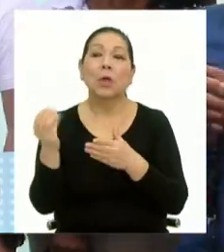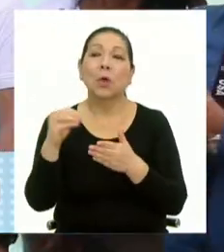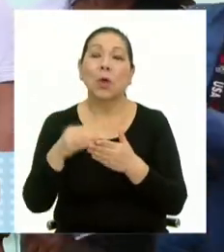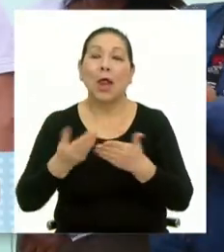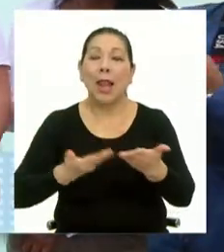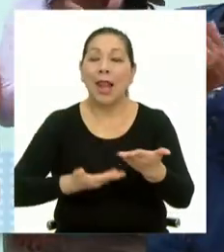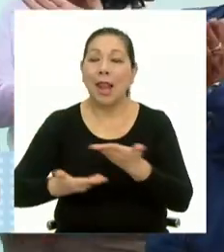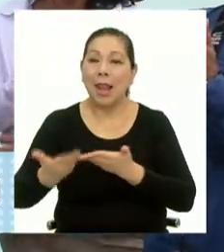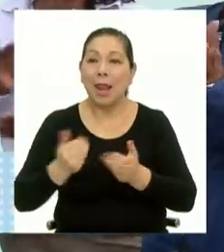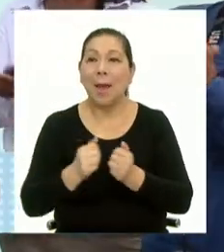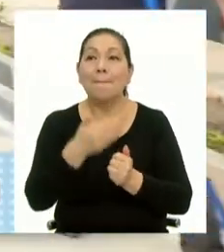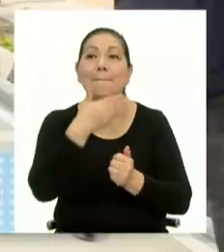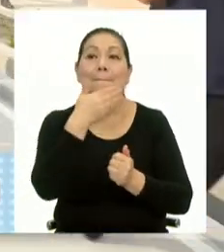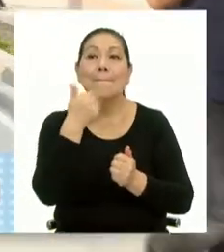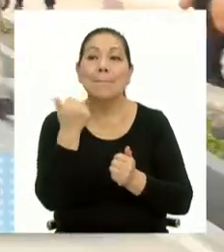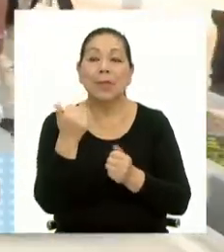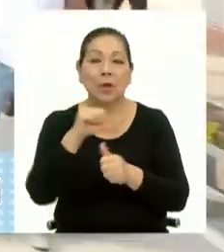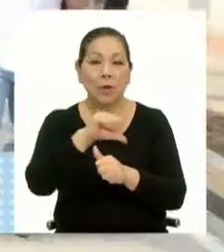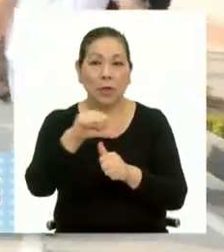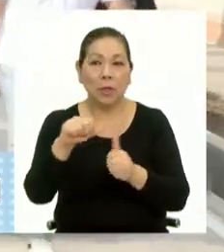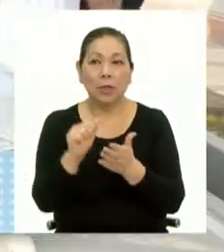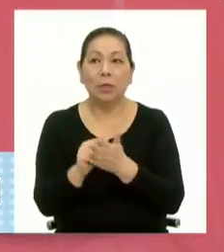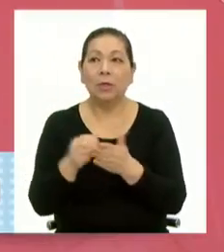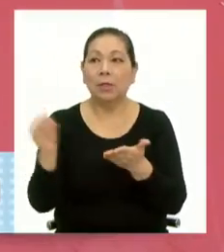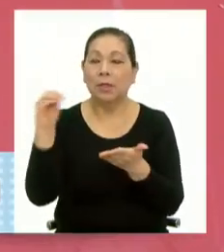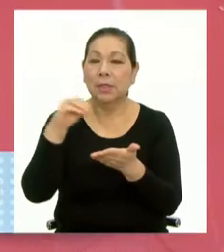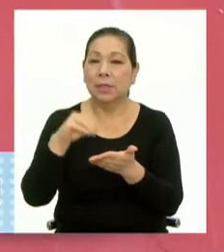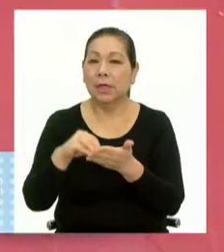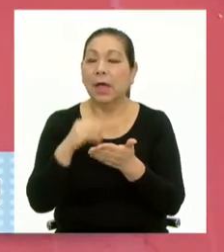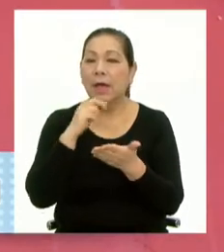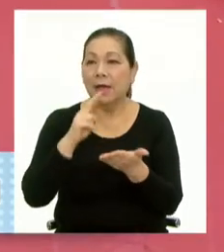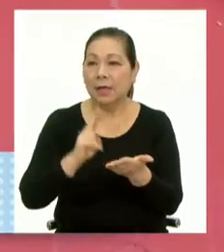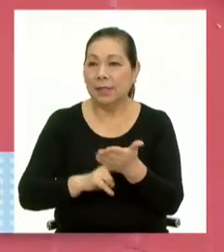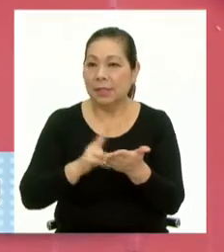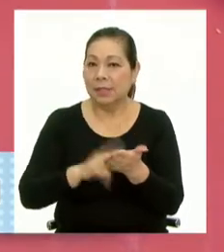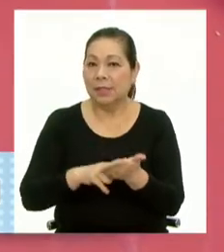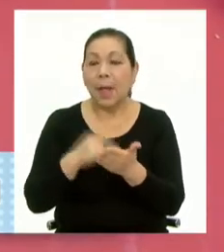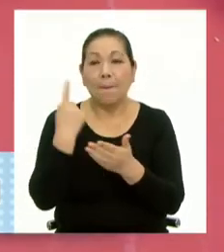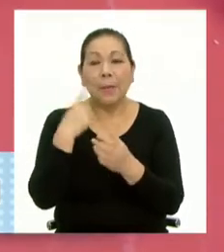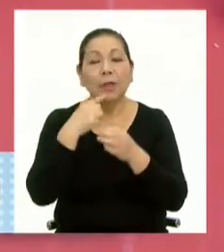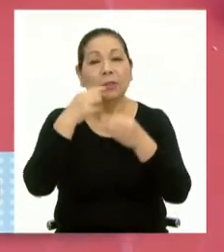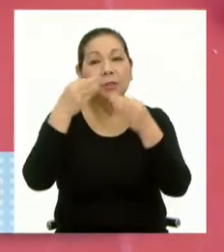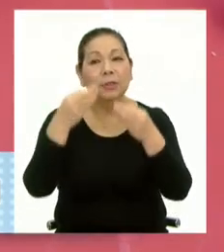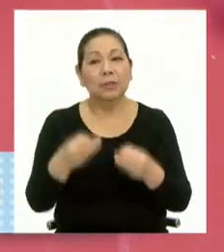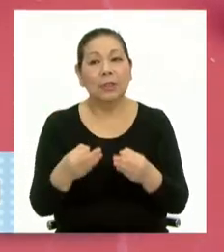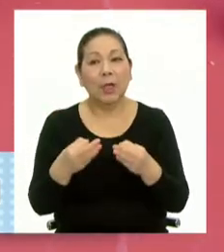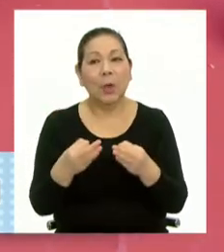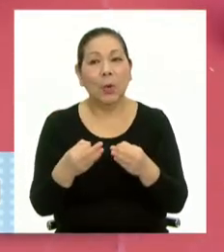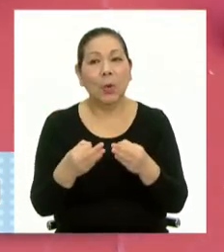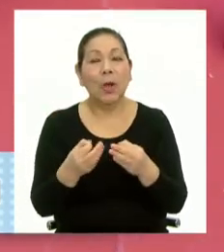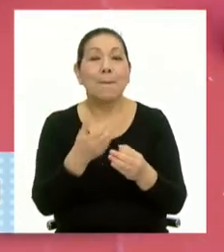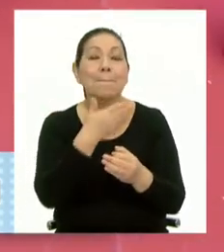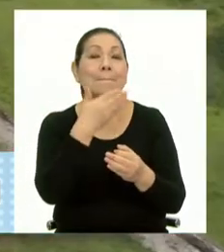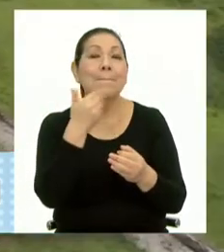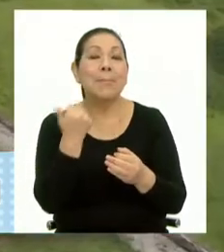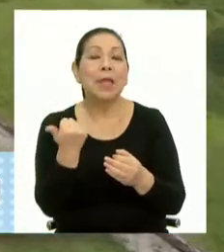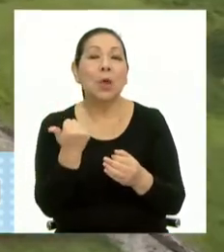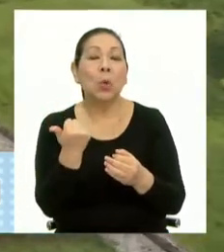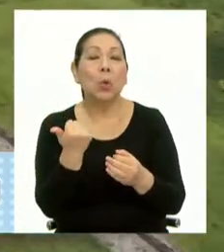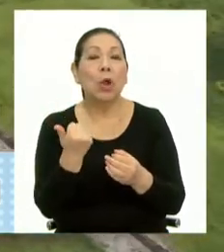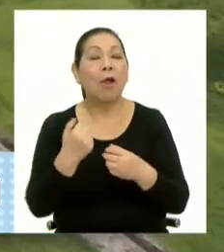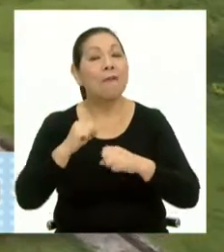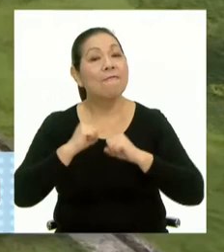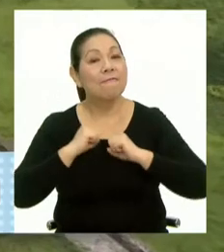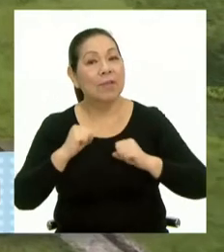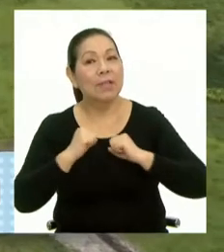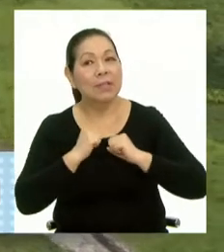Barrios, que va a mejorar el entorno urbano de la población y asegurará espacios seguros y de calidad para actividades